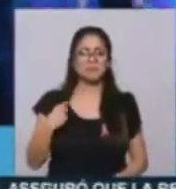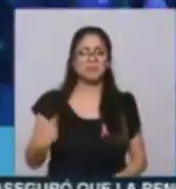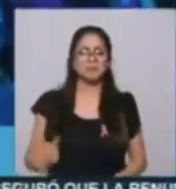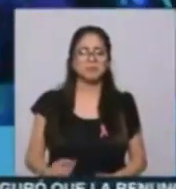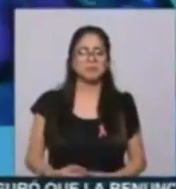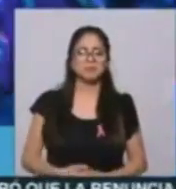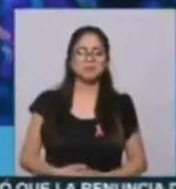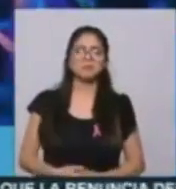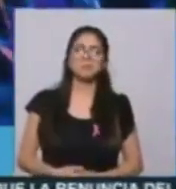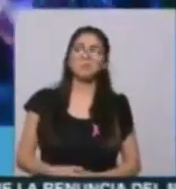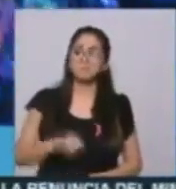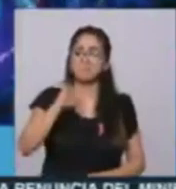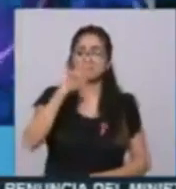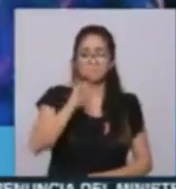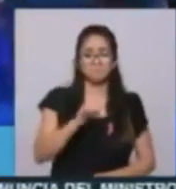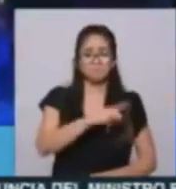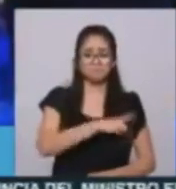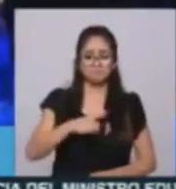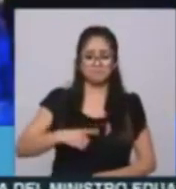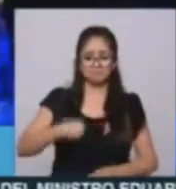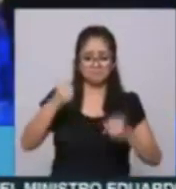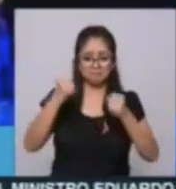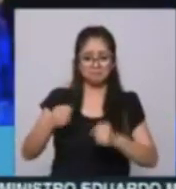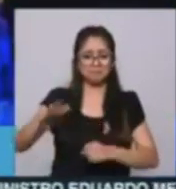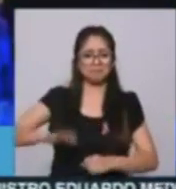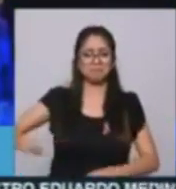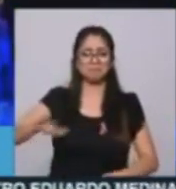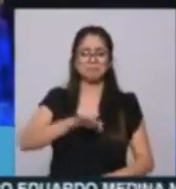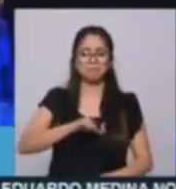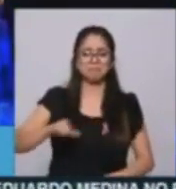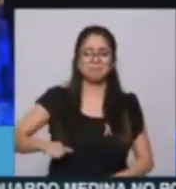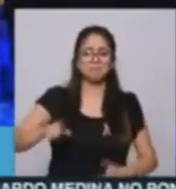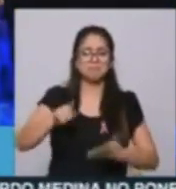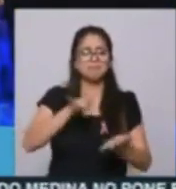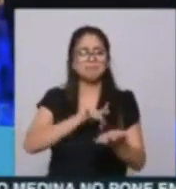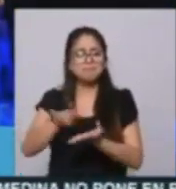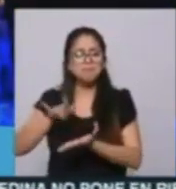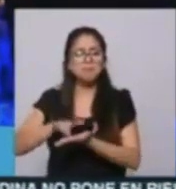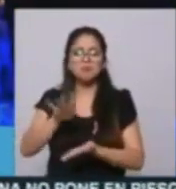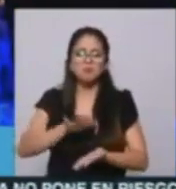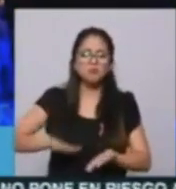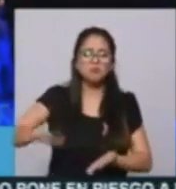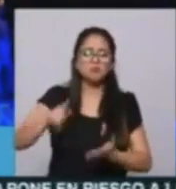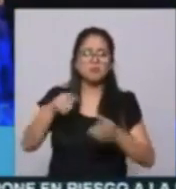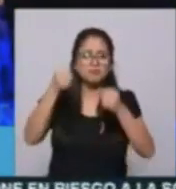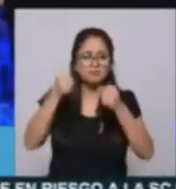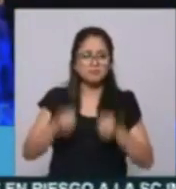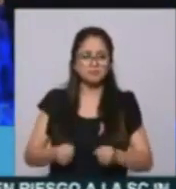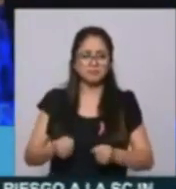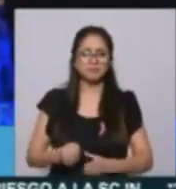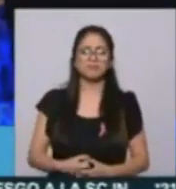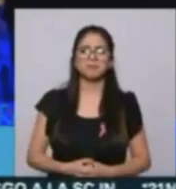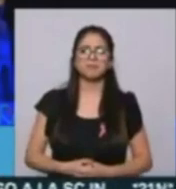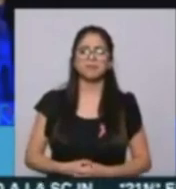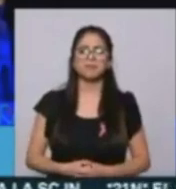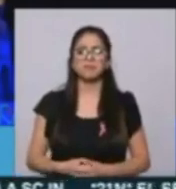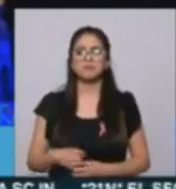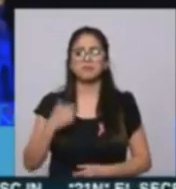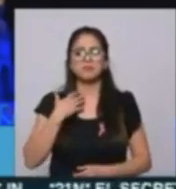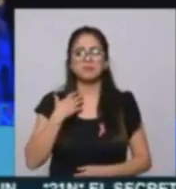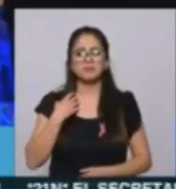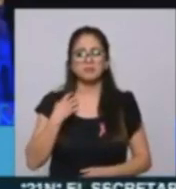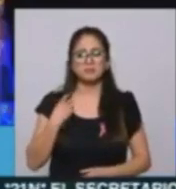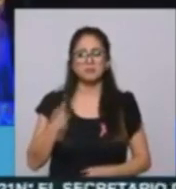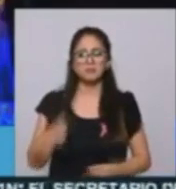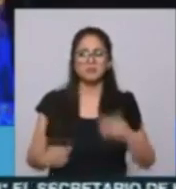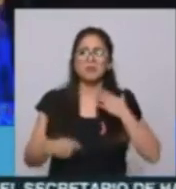Ante todo va a tener la seguridad por parte de la alcaldía que nos está apoyando, está brindando toda la seguridad y obviamente los